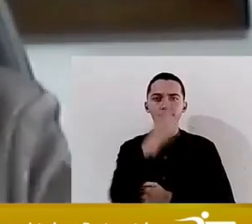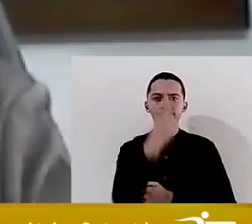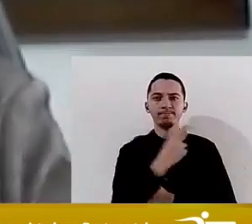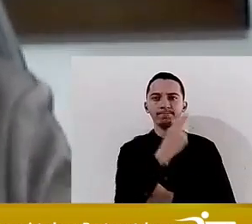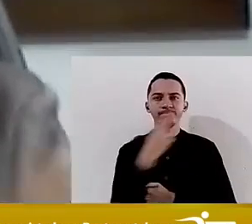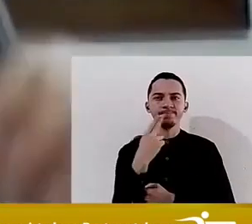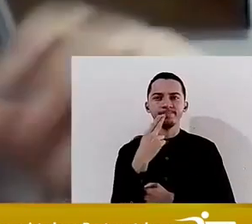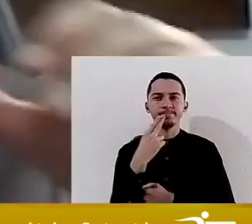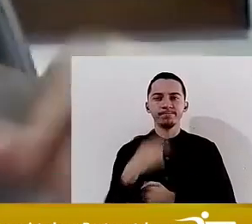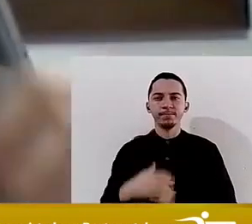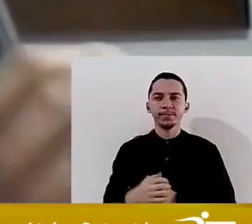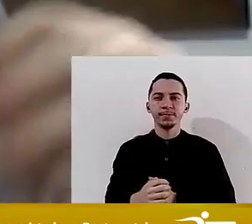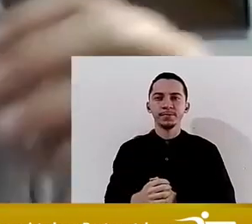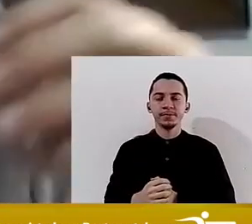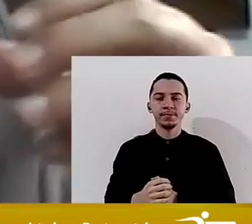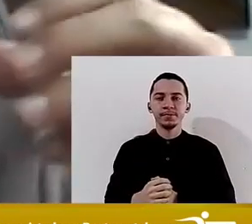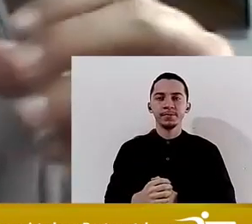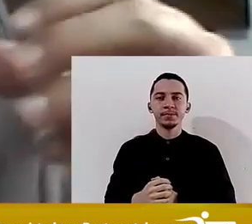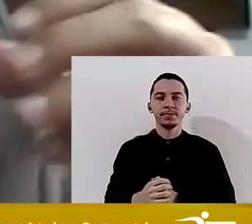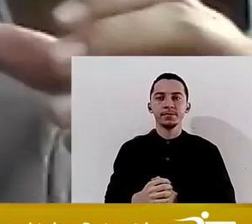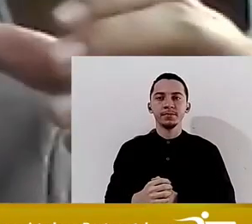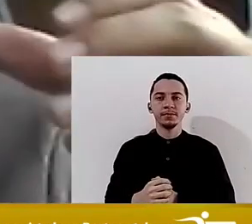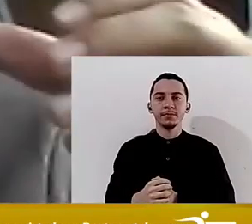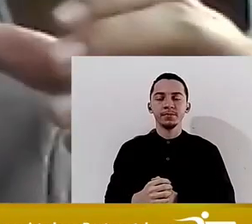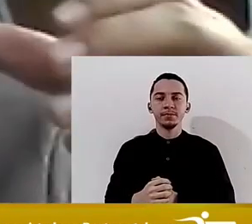Porque uno a veces